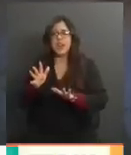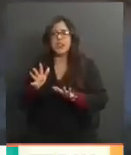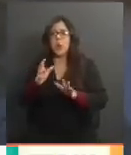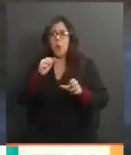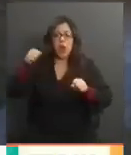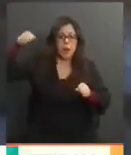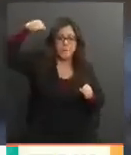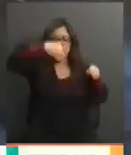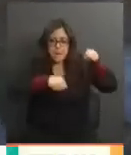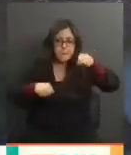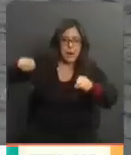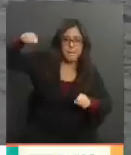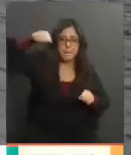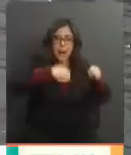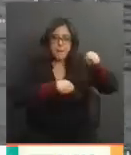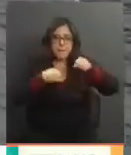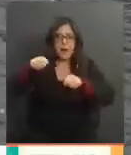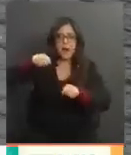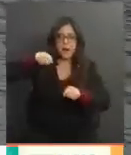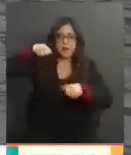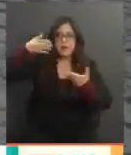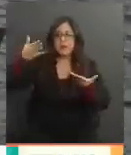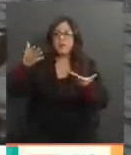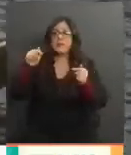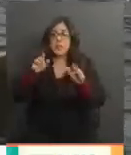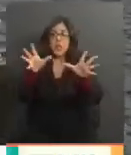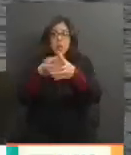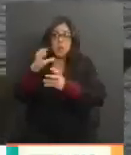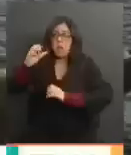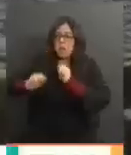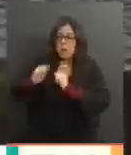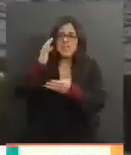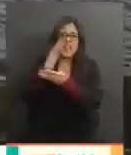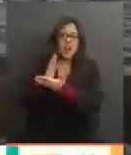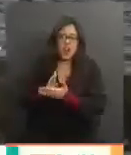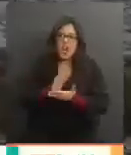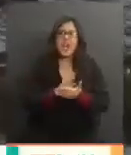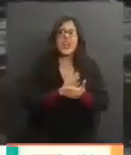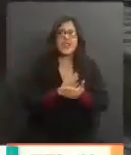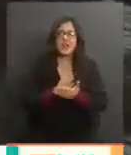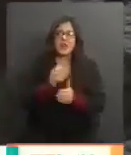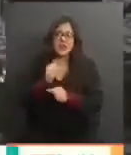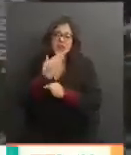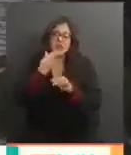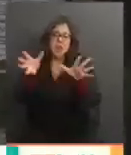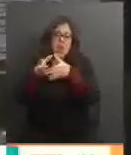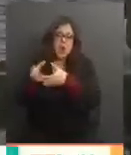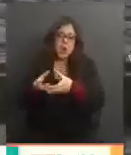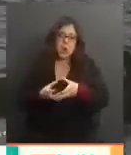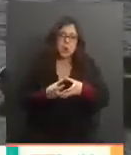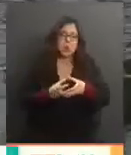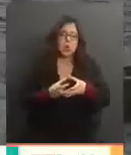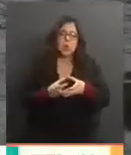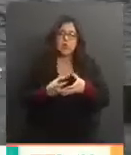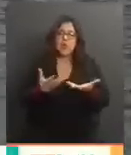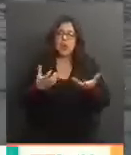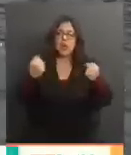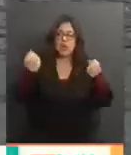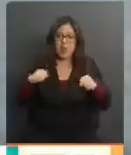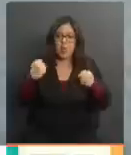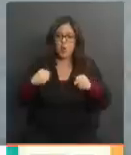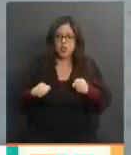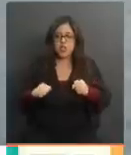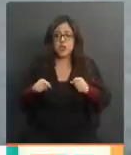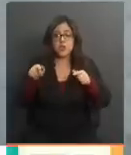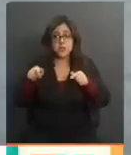Hacemos grupos, ¿cierto?, de personas, que empresas, colegios, trabajamos mucho con organizaciones de equipos deportivos, y así nos